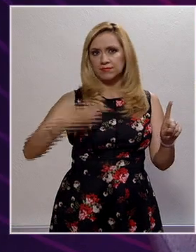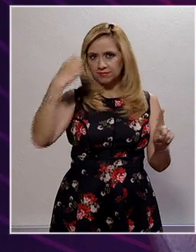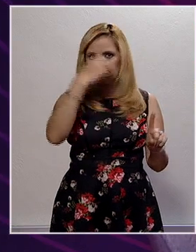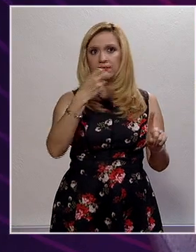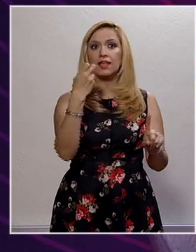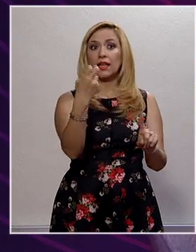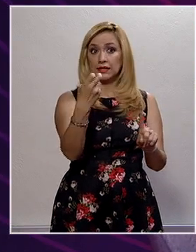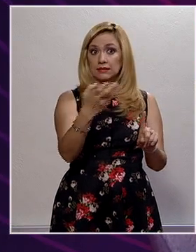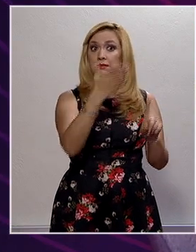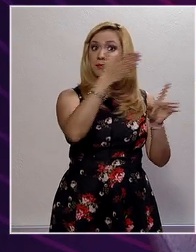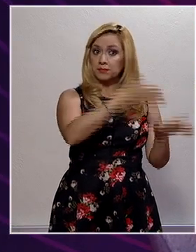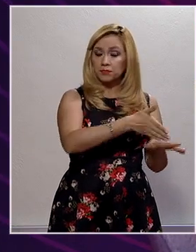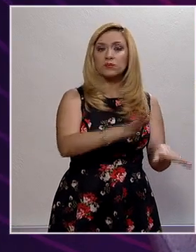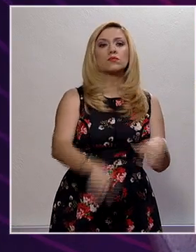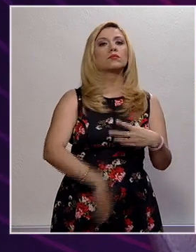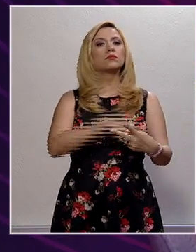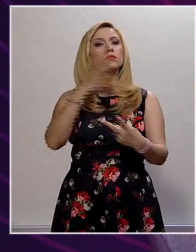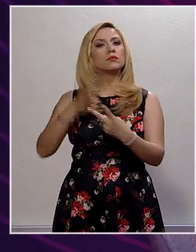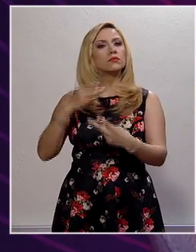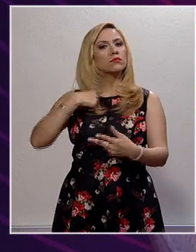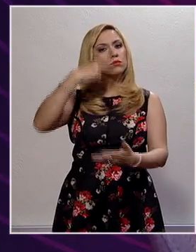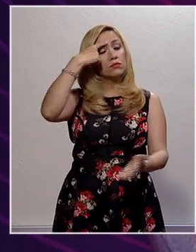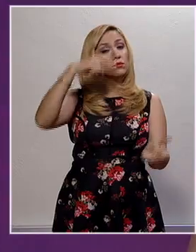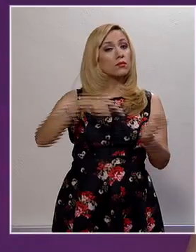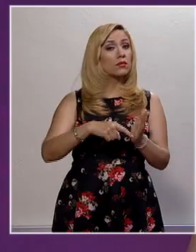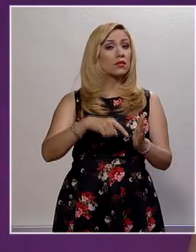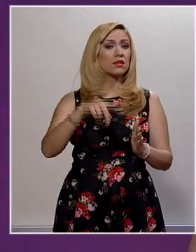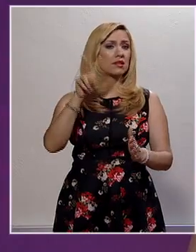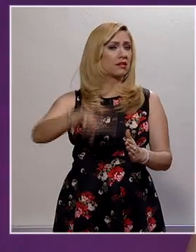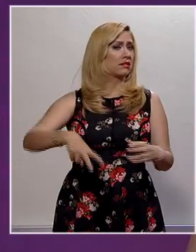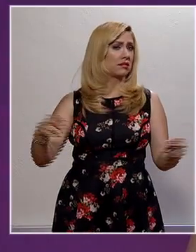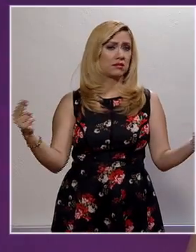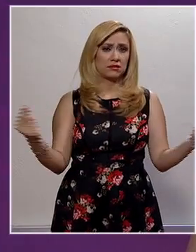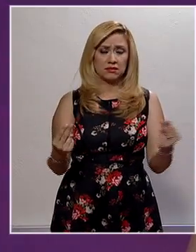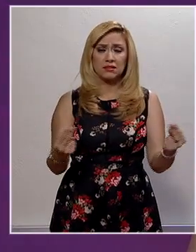Eso por un lado. También creo que es necesario